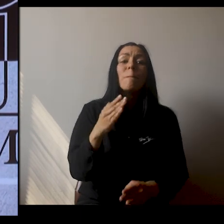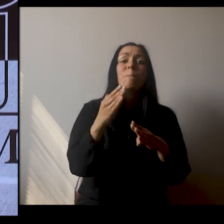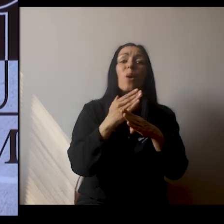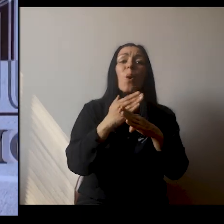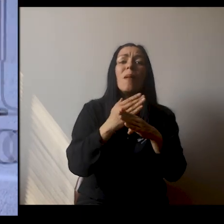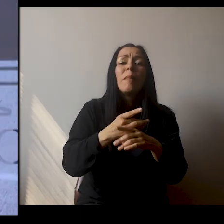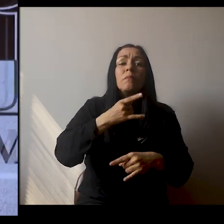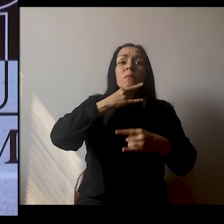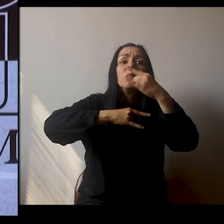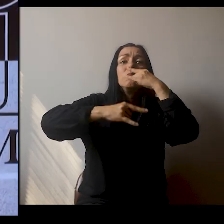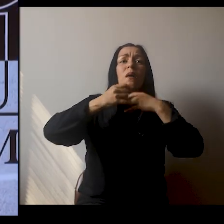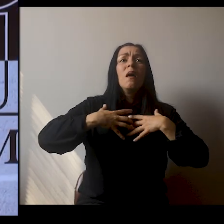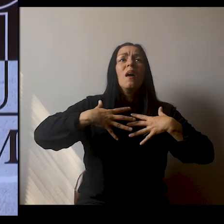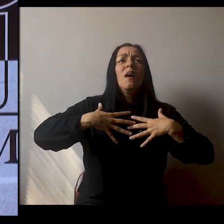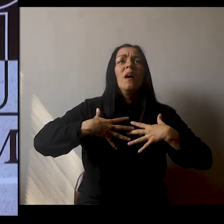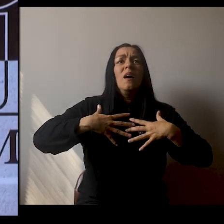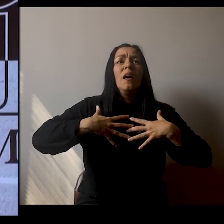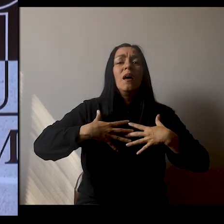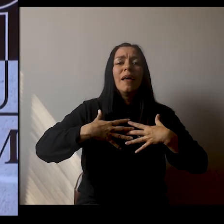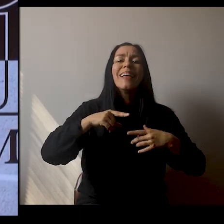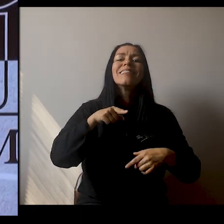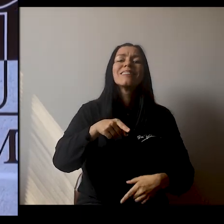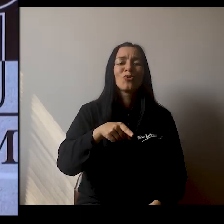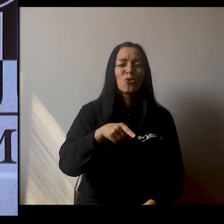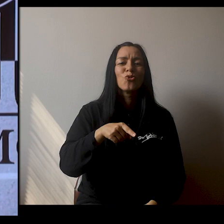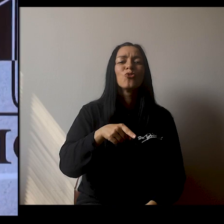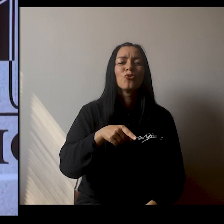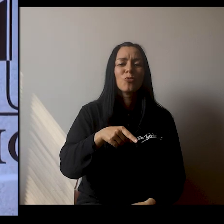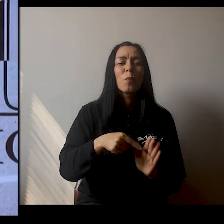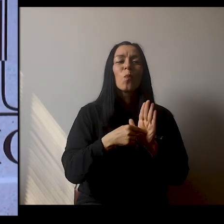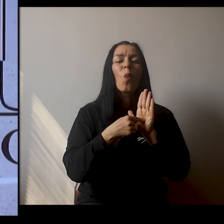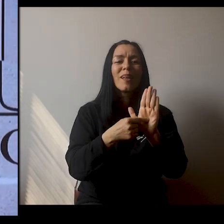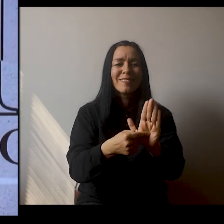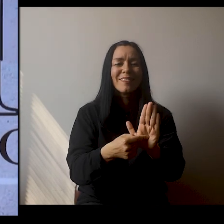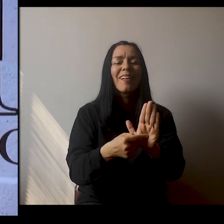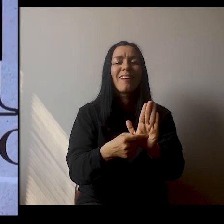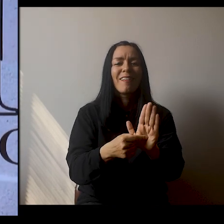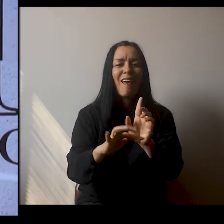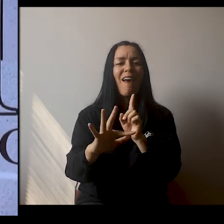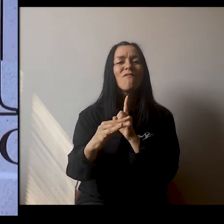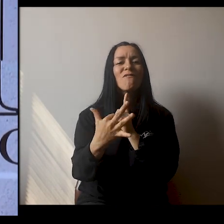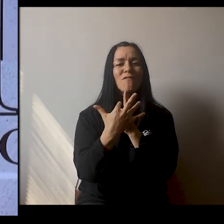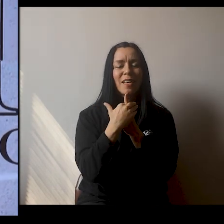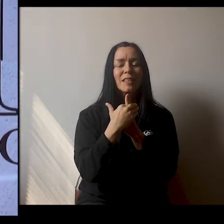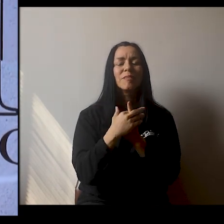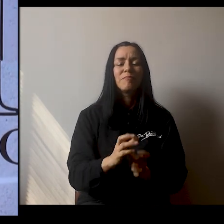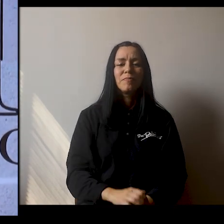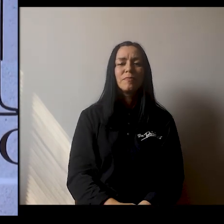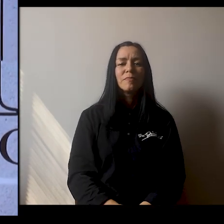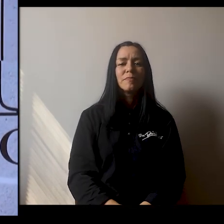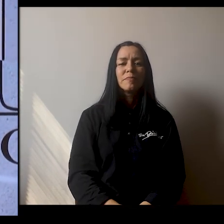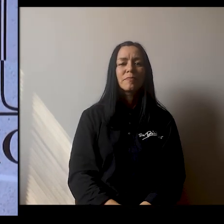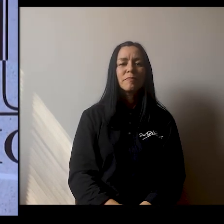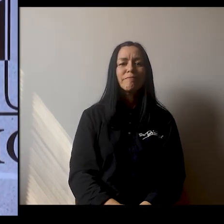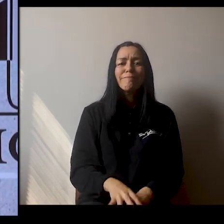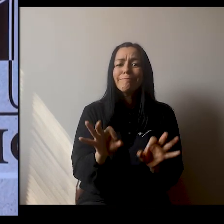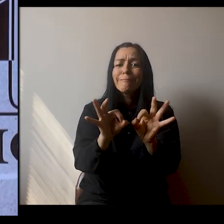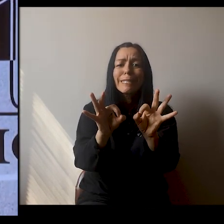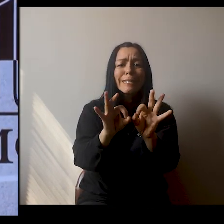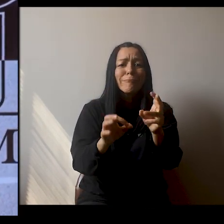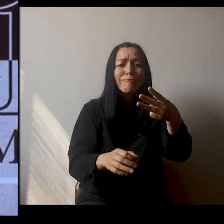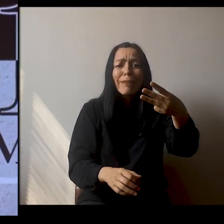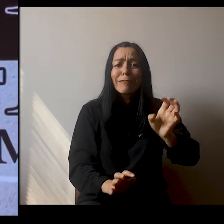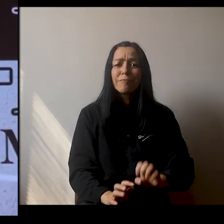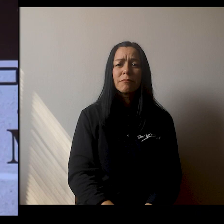y la insuficiencia respiratoria son algunos de los síntomas de esta enfermedad,